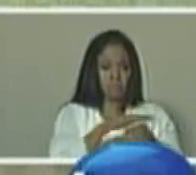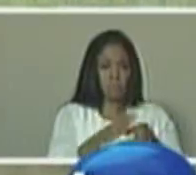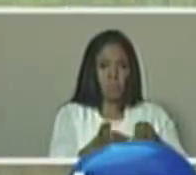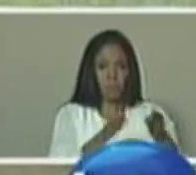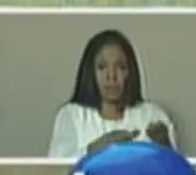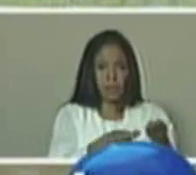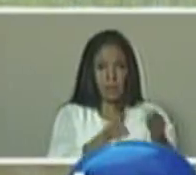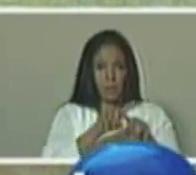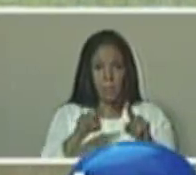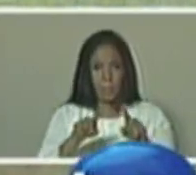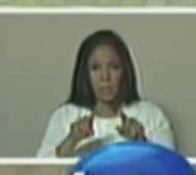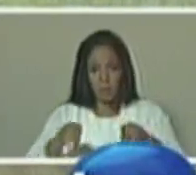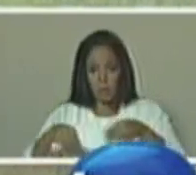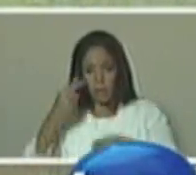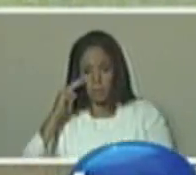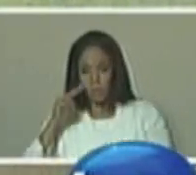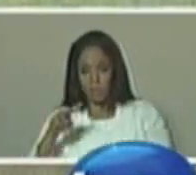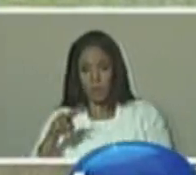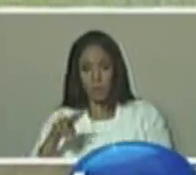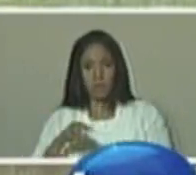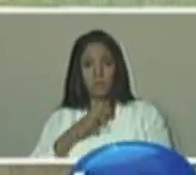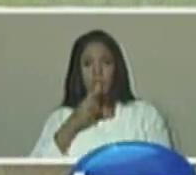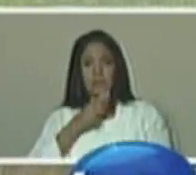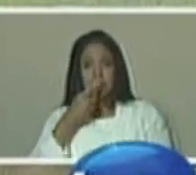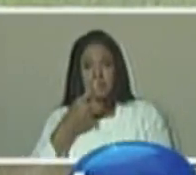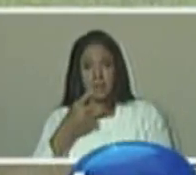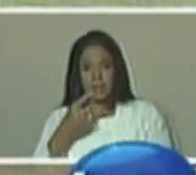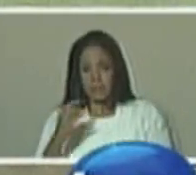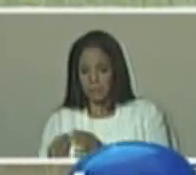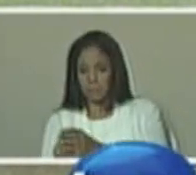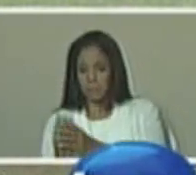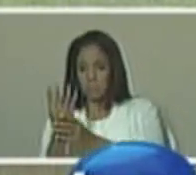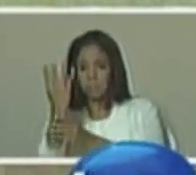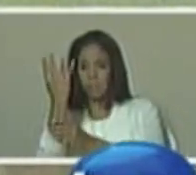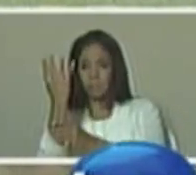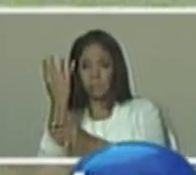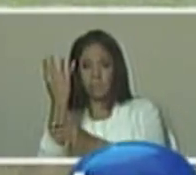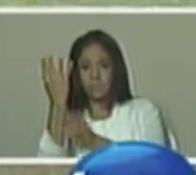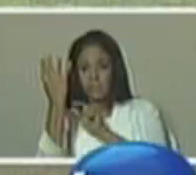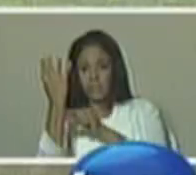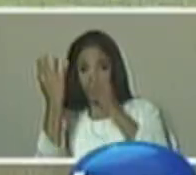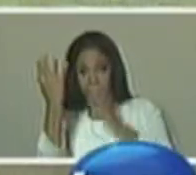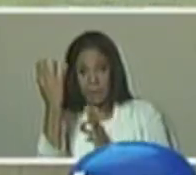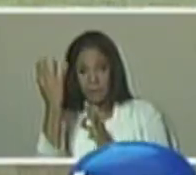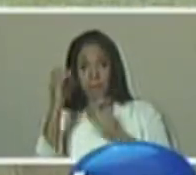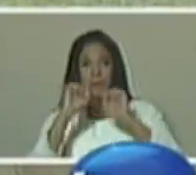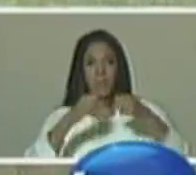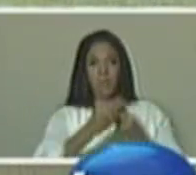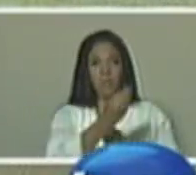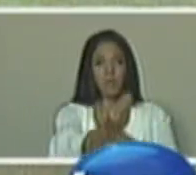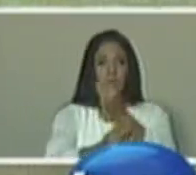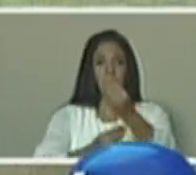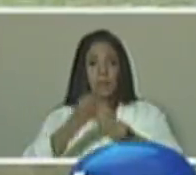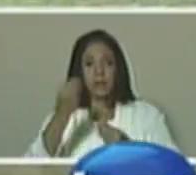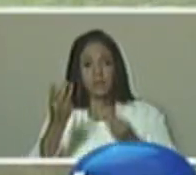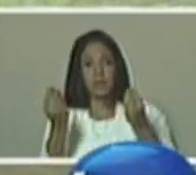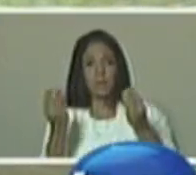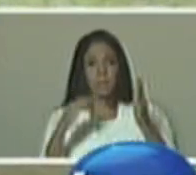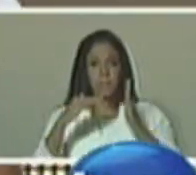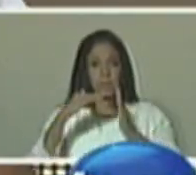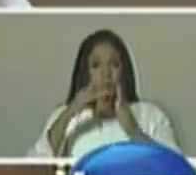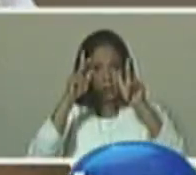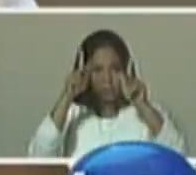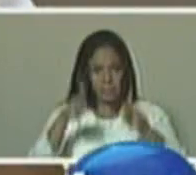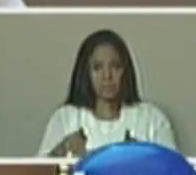pero cuando vio su realidad, pudo compartir esto con millones de personas. Es hora de que